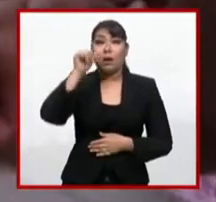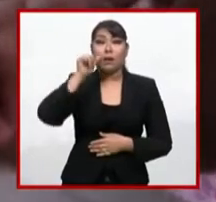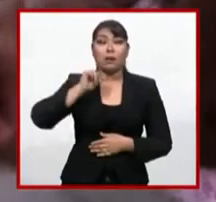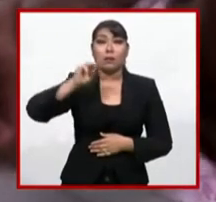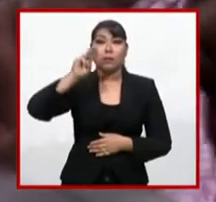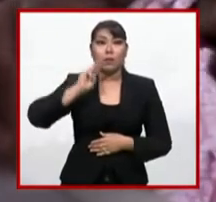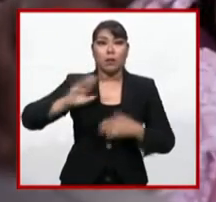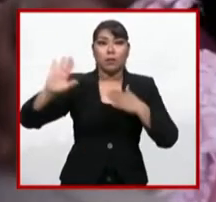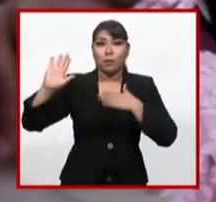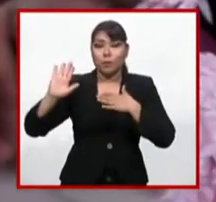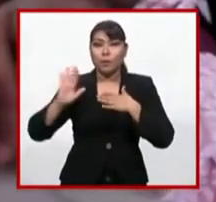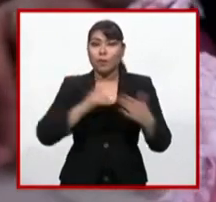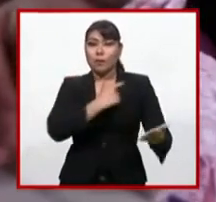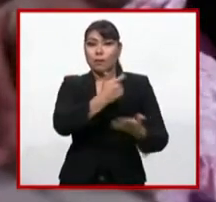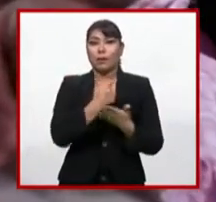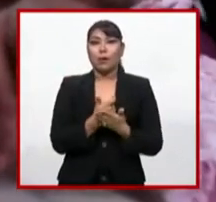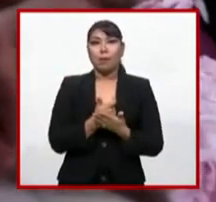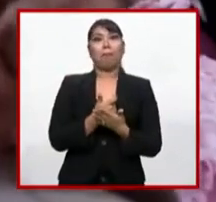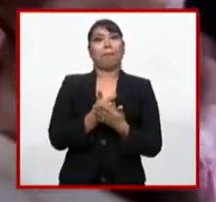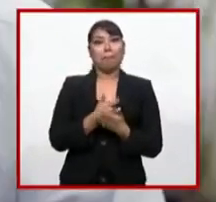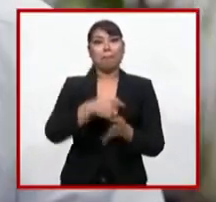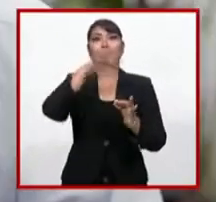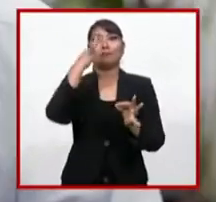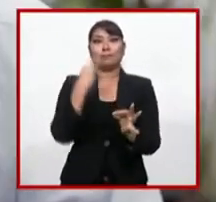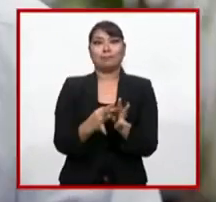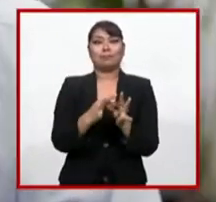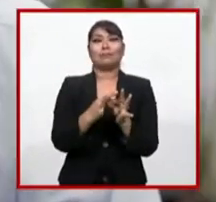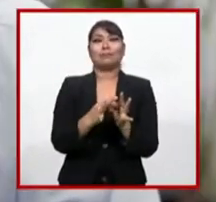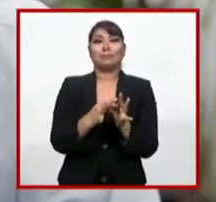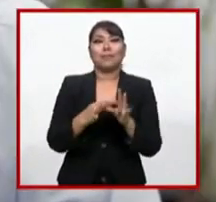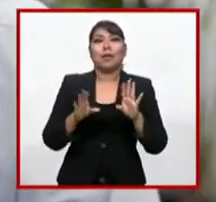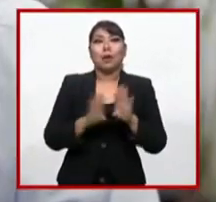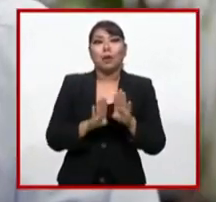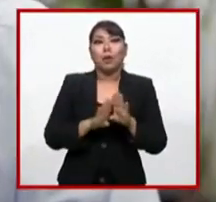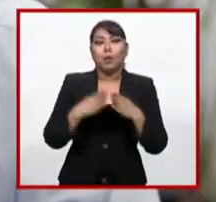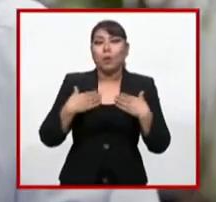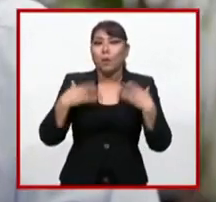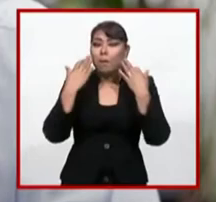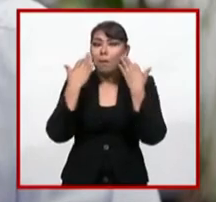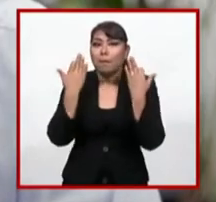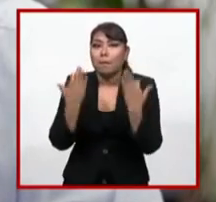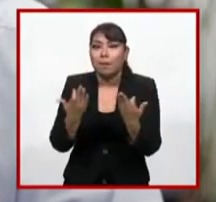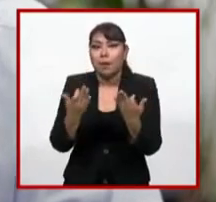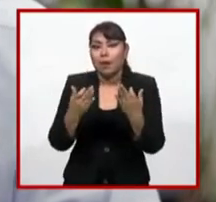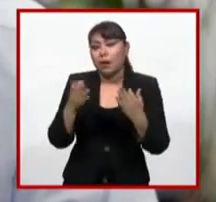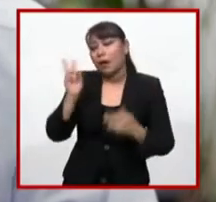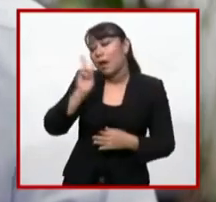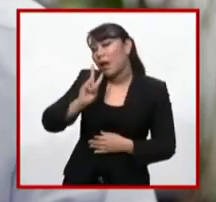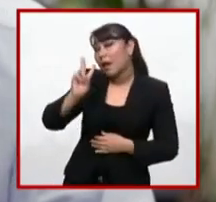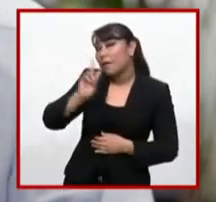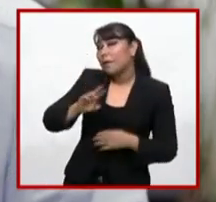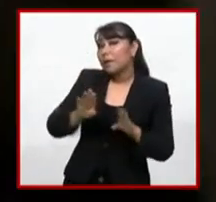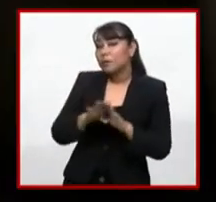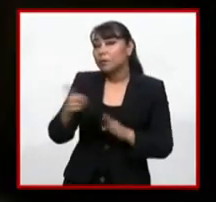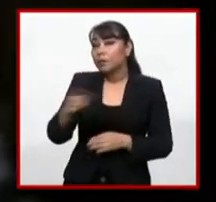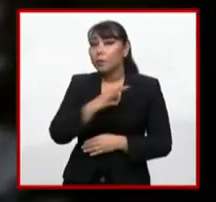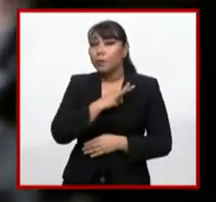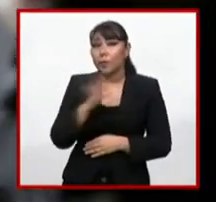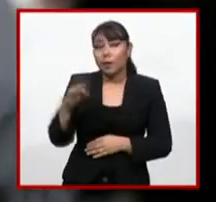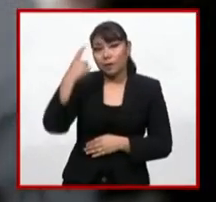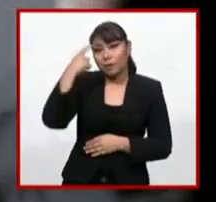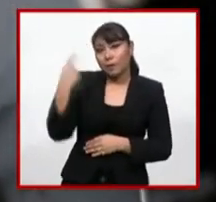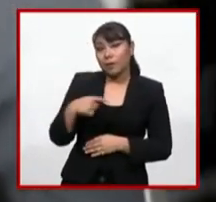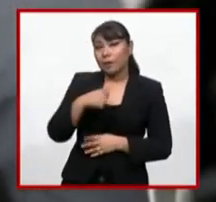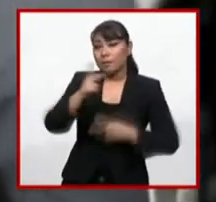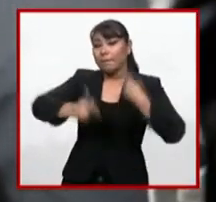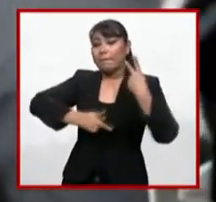palabra y la cumplió. Dice, déjenme ver y buscamos un mecanismo mediante el cual ustedes accesen a un buen